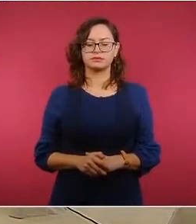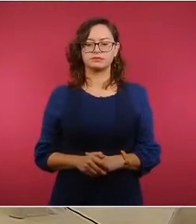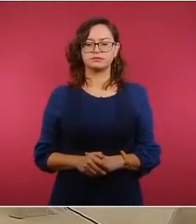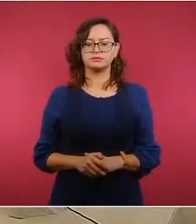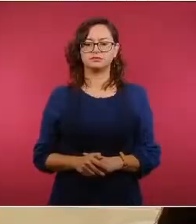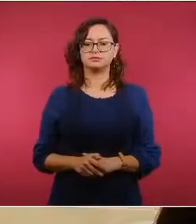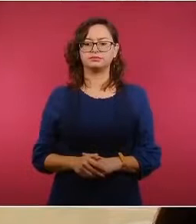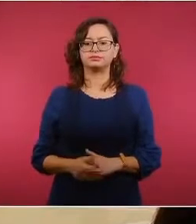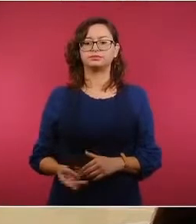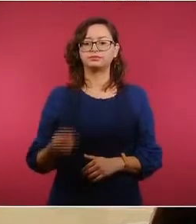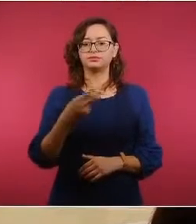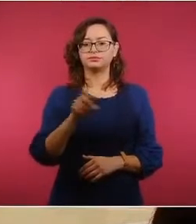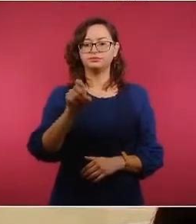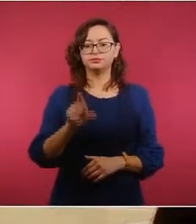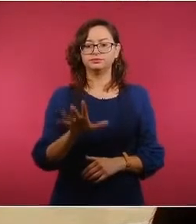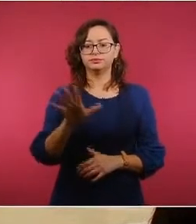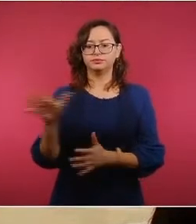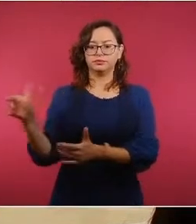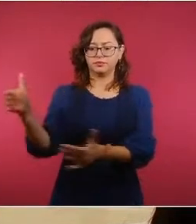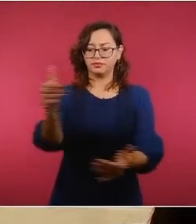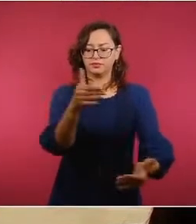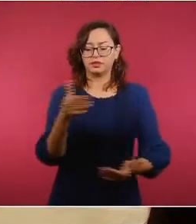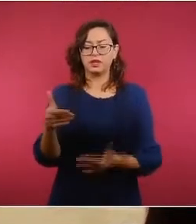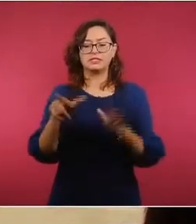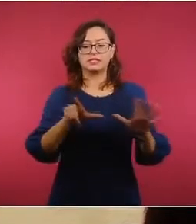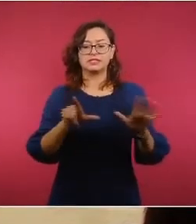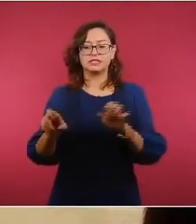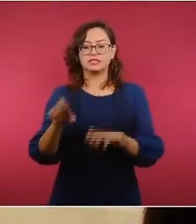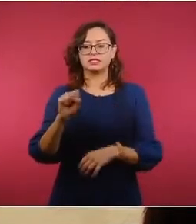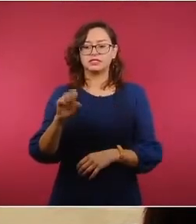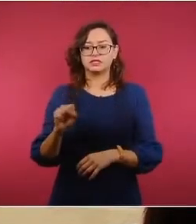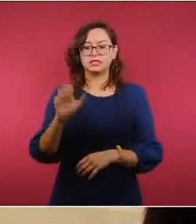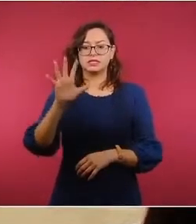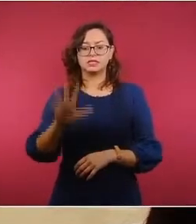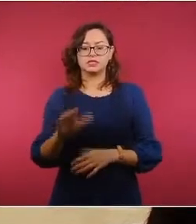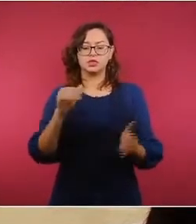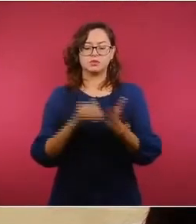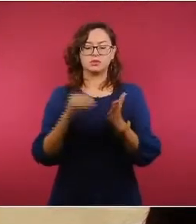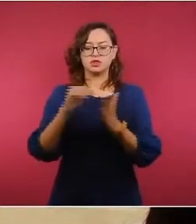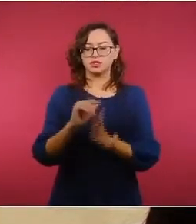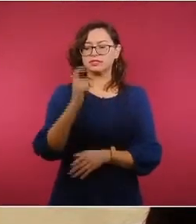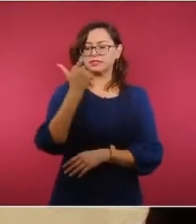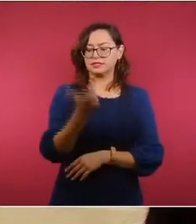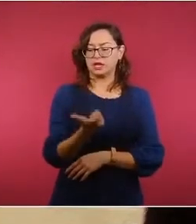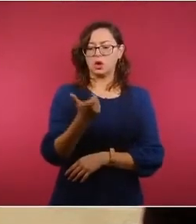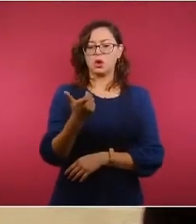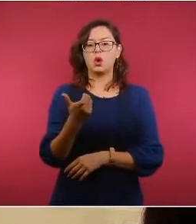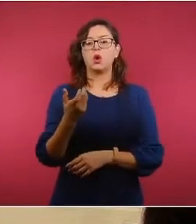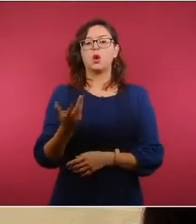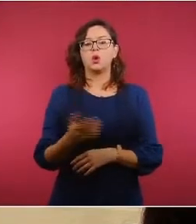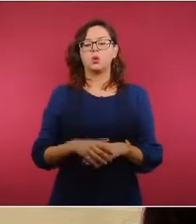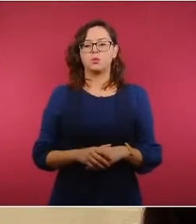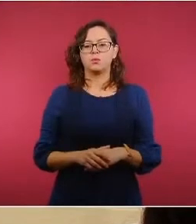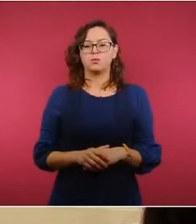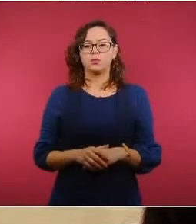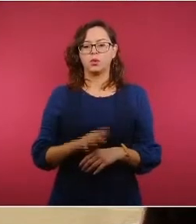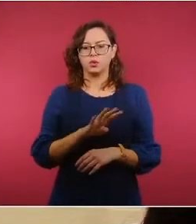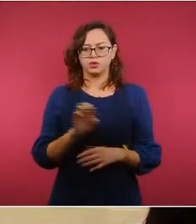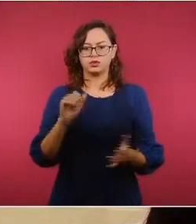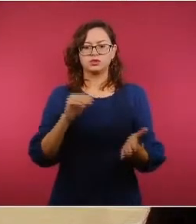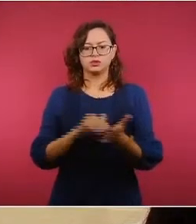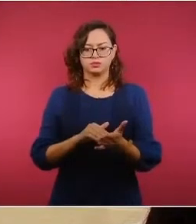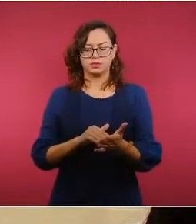sorteo especial 235 es un total de 765 millones de pesos, 400 mil.